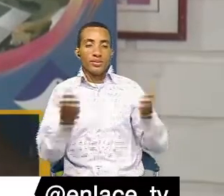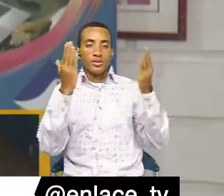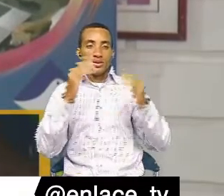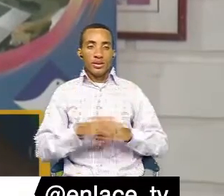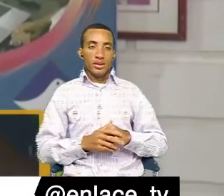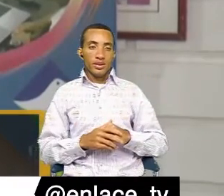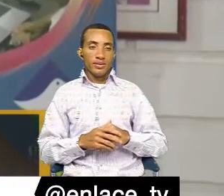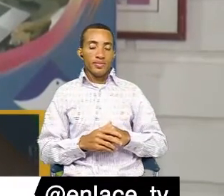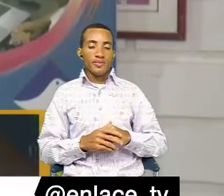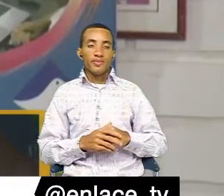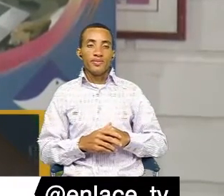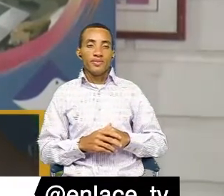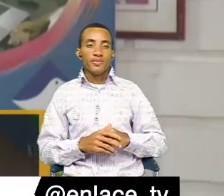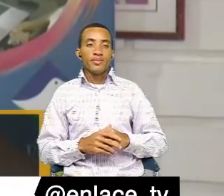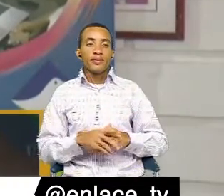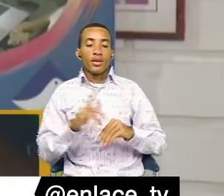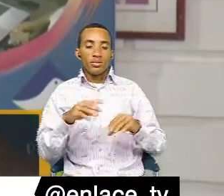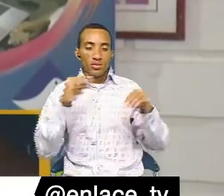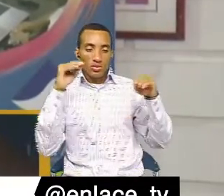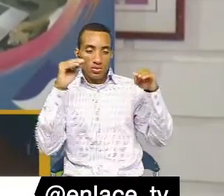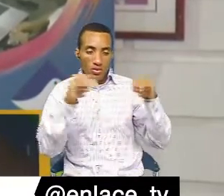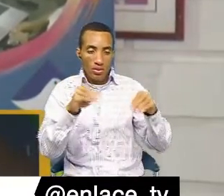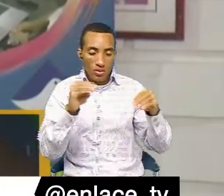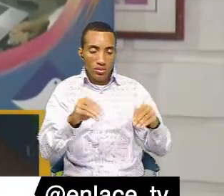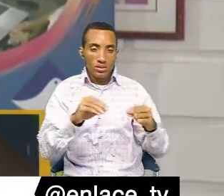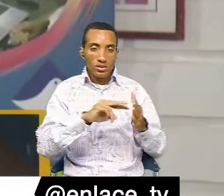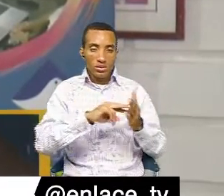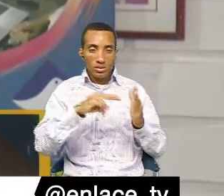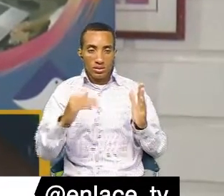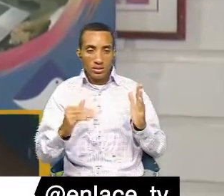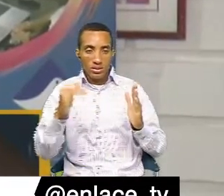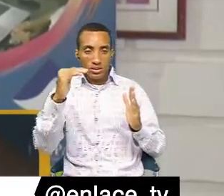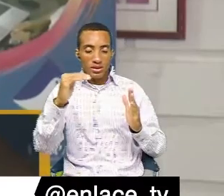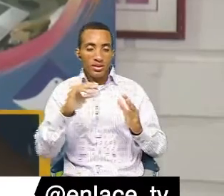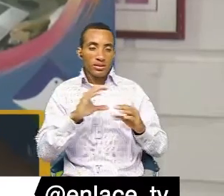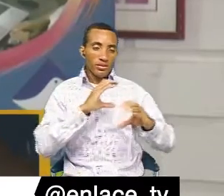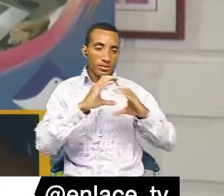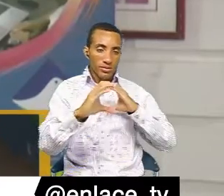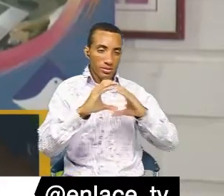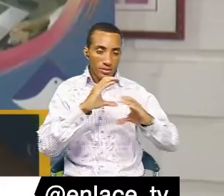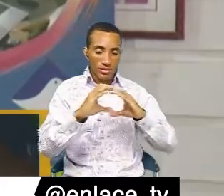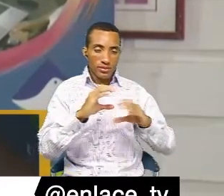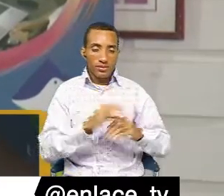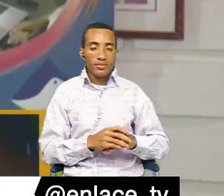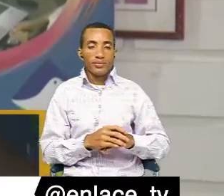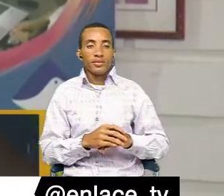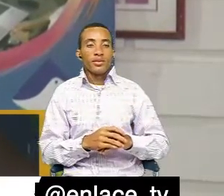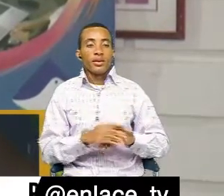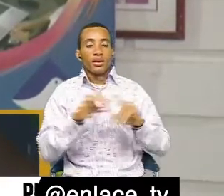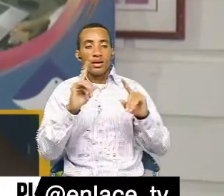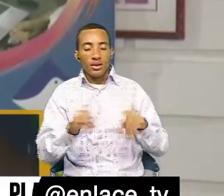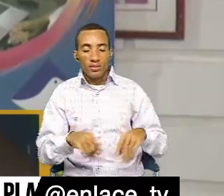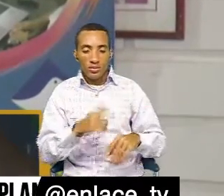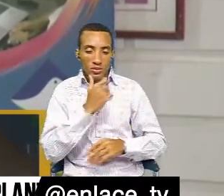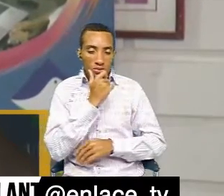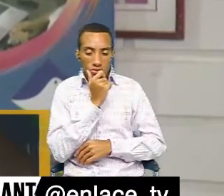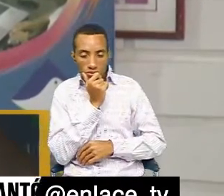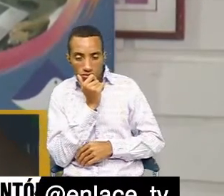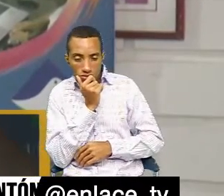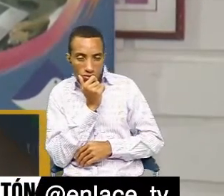esta parte de la formación técnica en comunicación. Estamos haciendo unas tareas especiales, por